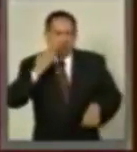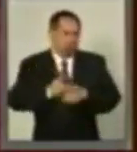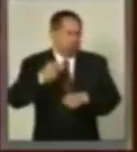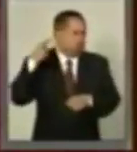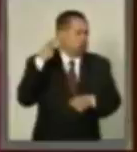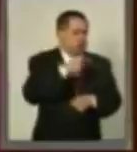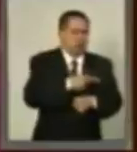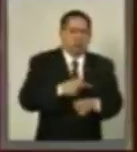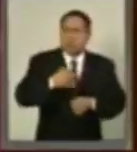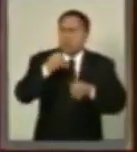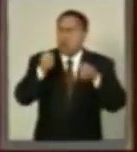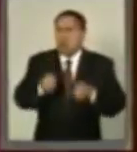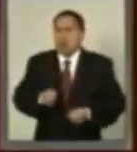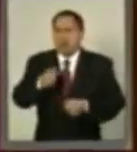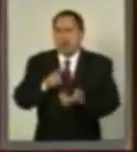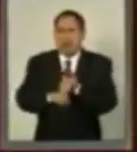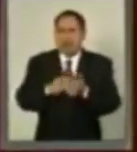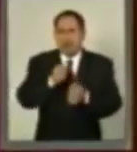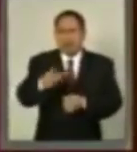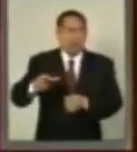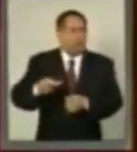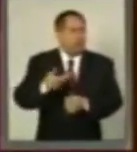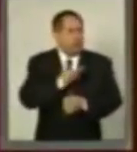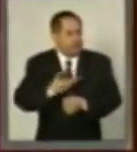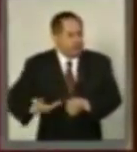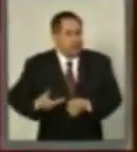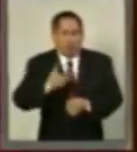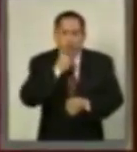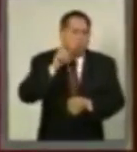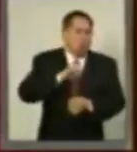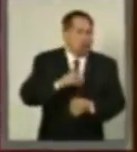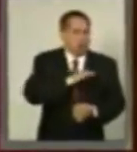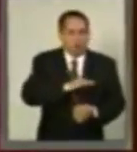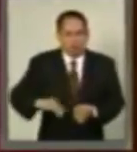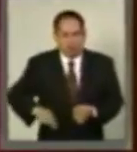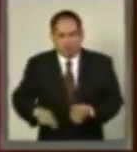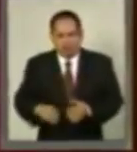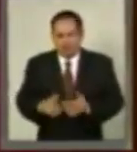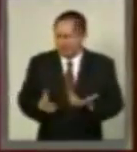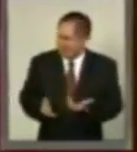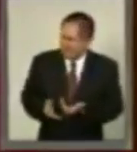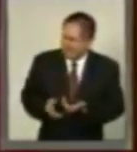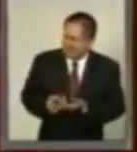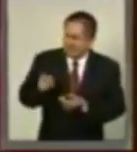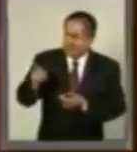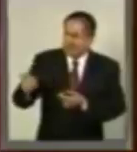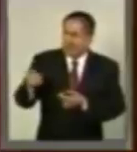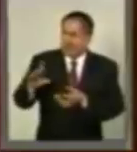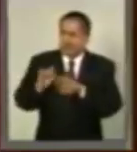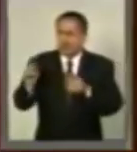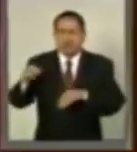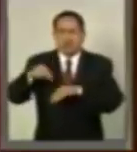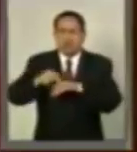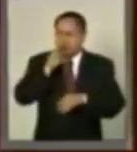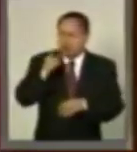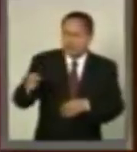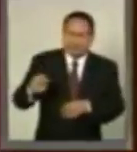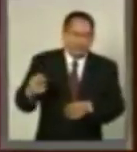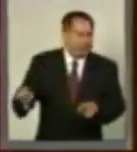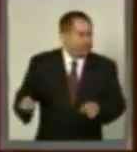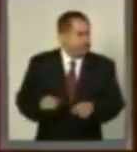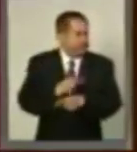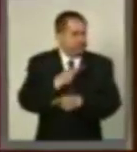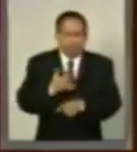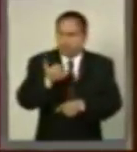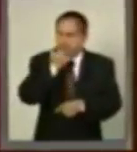de la seguridad de presidentes y presidentas municipales. Lo único que denota este comentario,